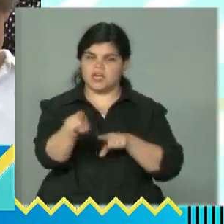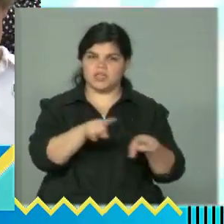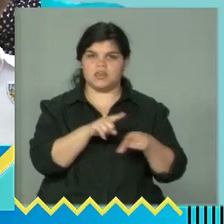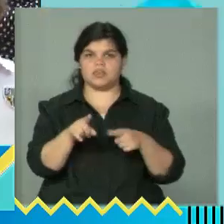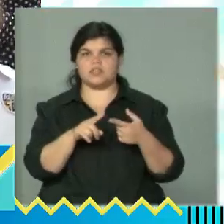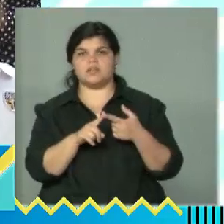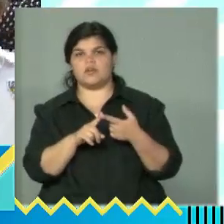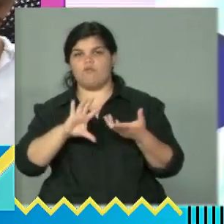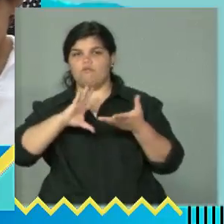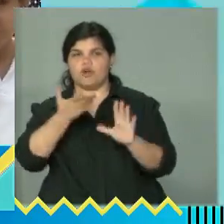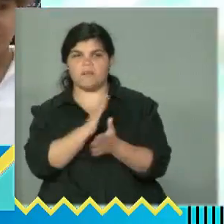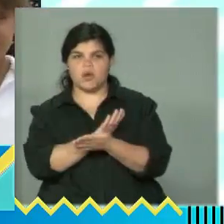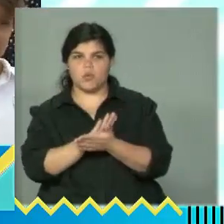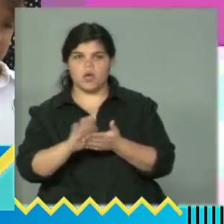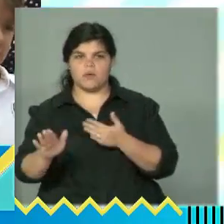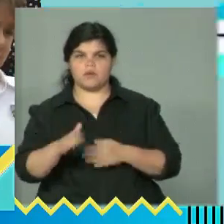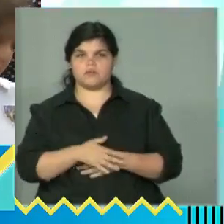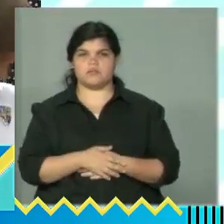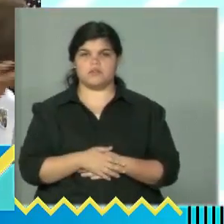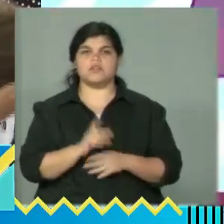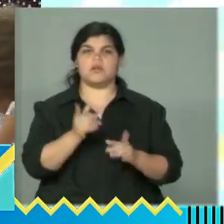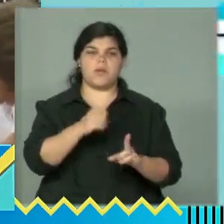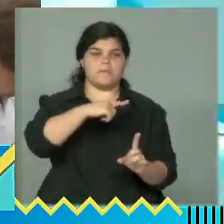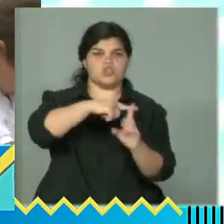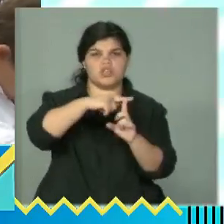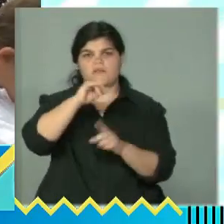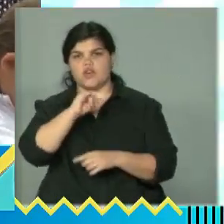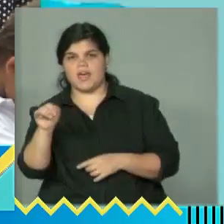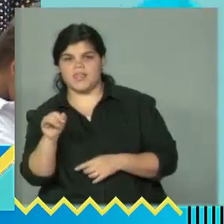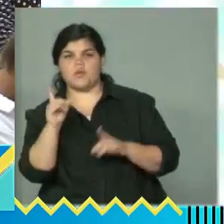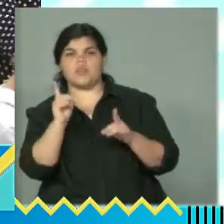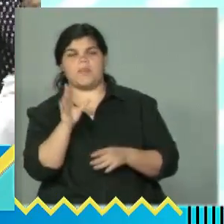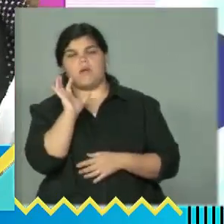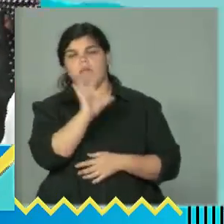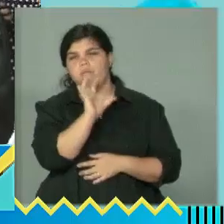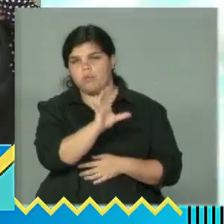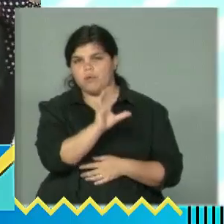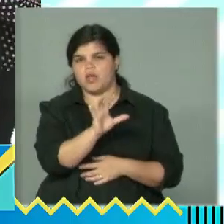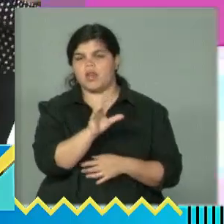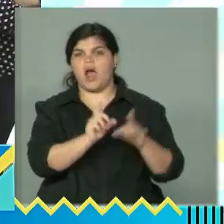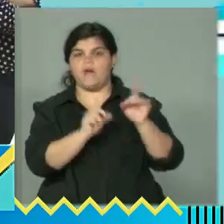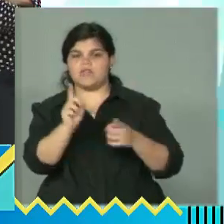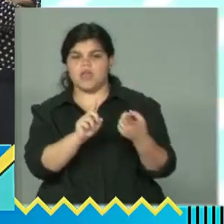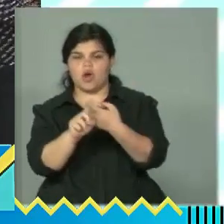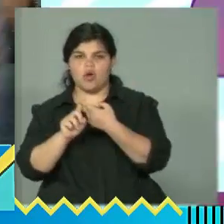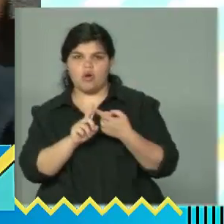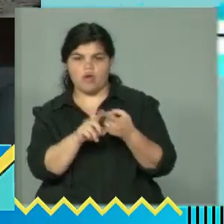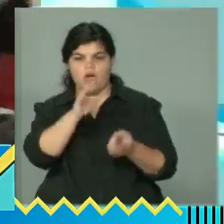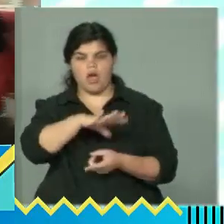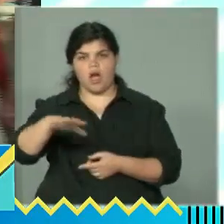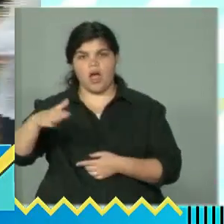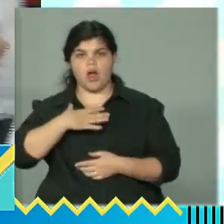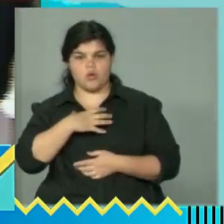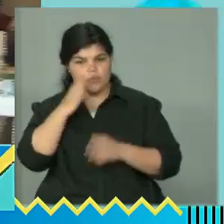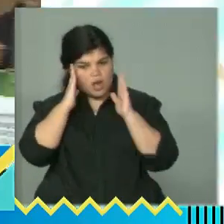nuevos formatos, el tema, y después eso por lo positivo y por lo negativo, hay temas de bullying y temas de relaciones entre los chicos que también es necesario